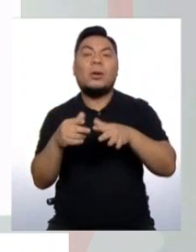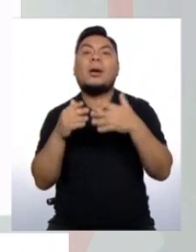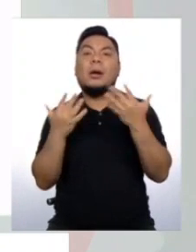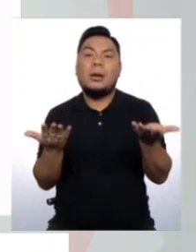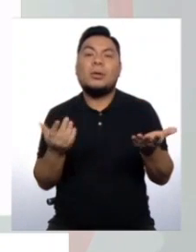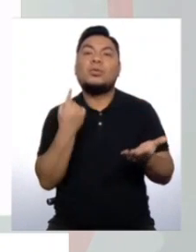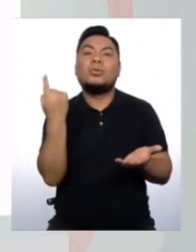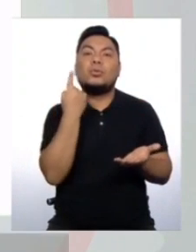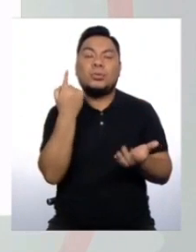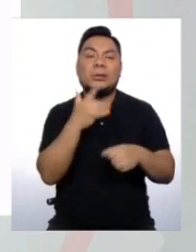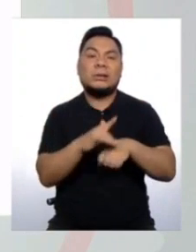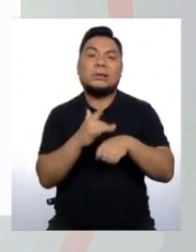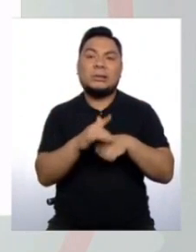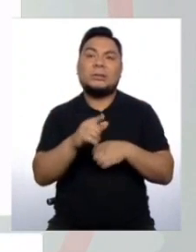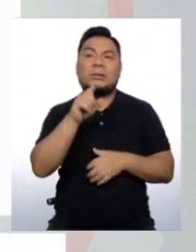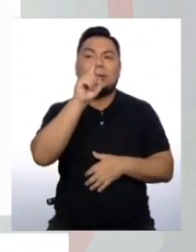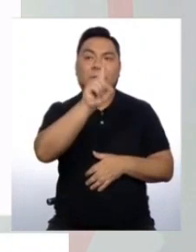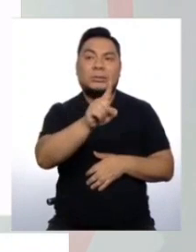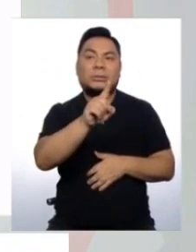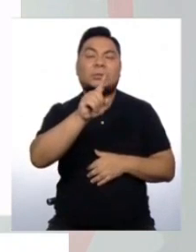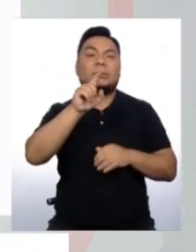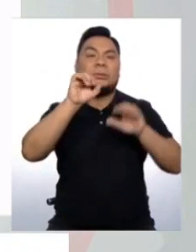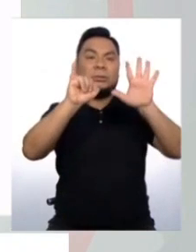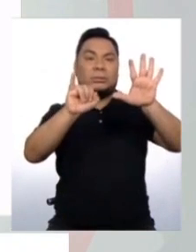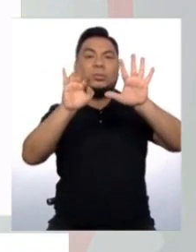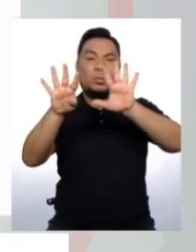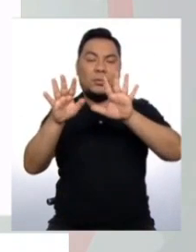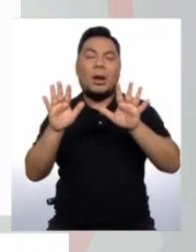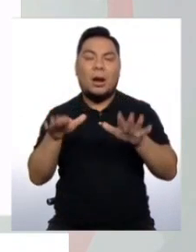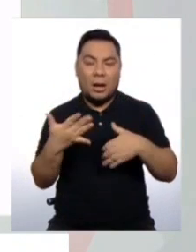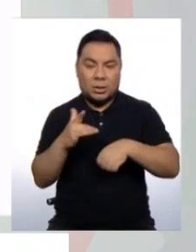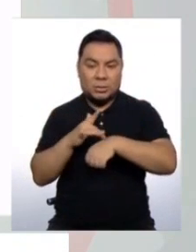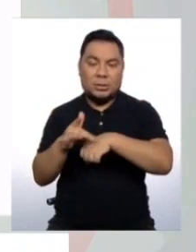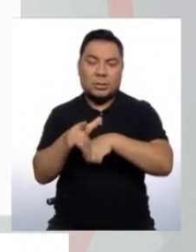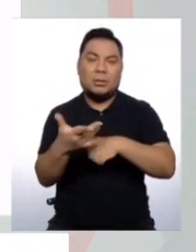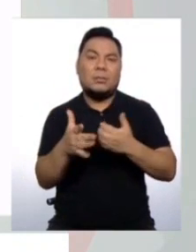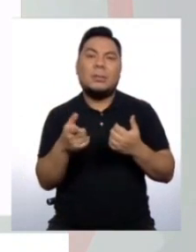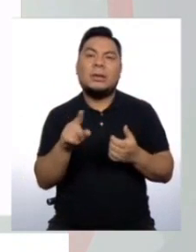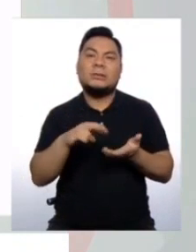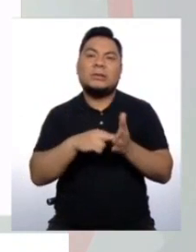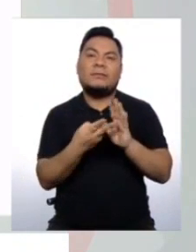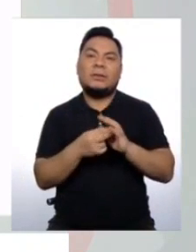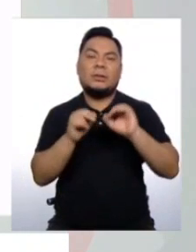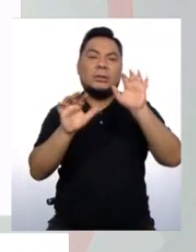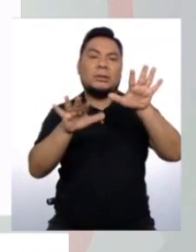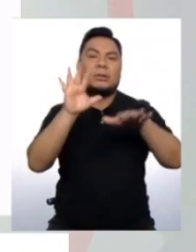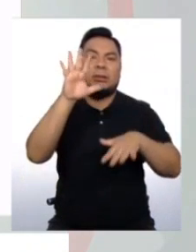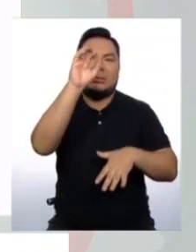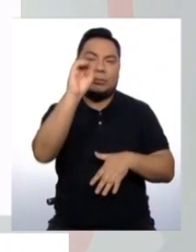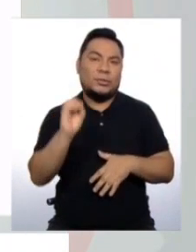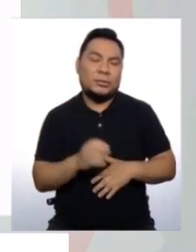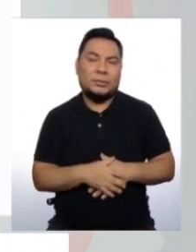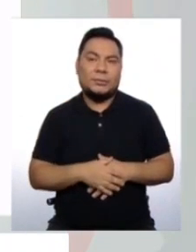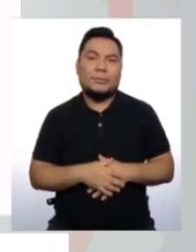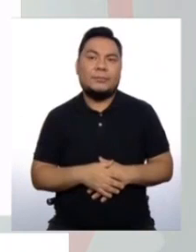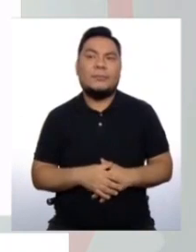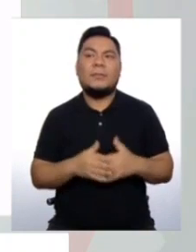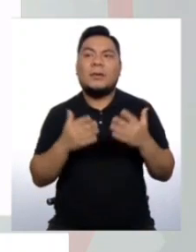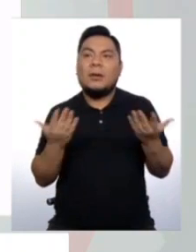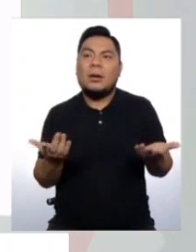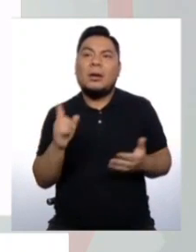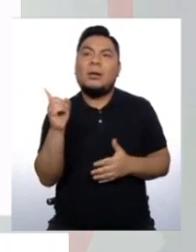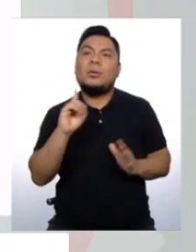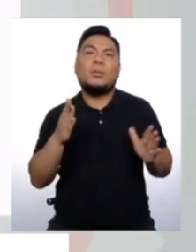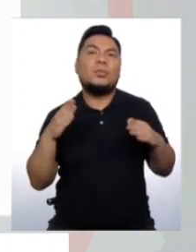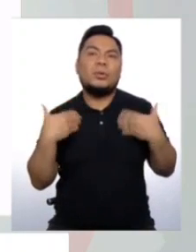tenemos solo 169 disponibles, que es más o menos el 15%. Entonces, no